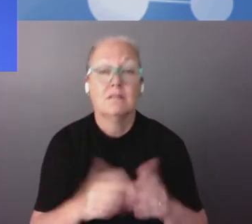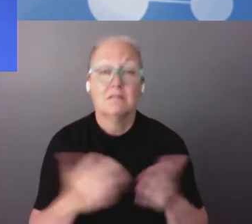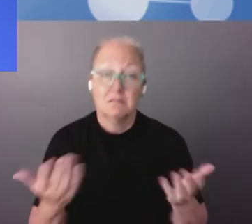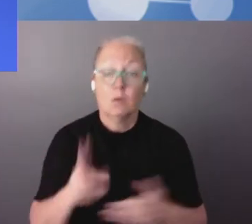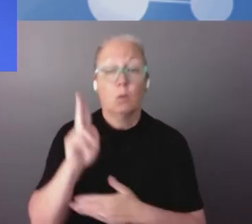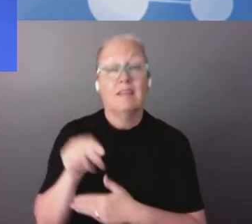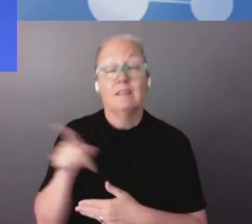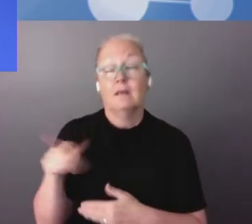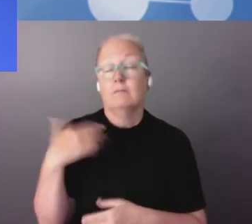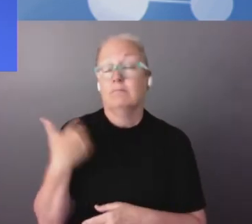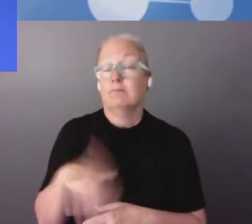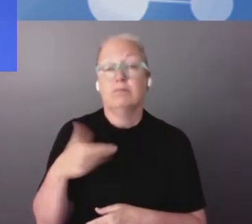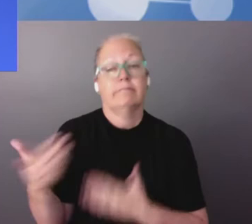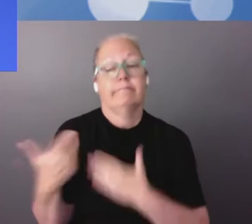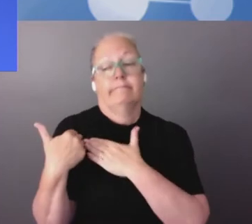encuentra ante la ONU.